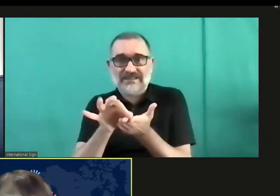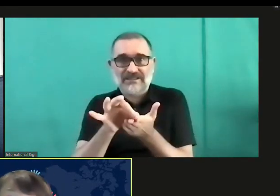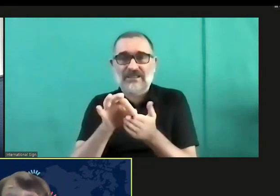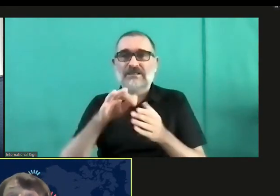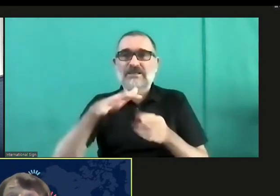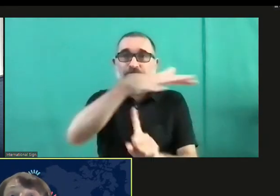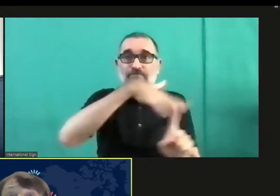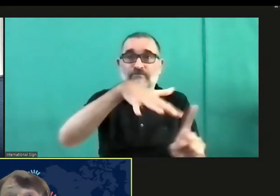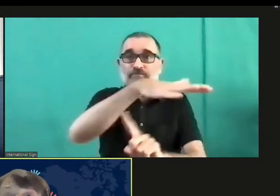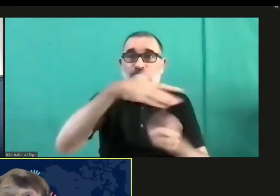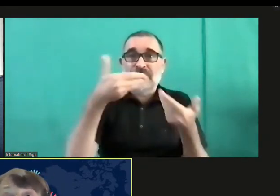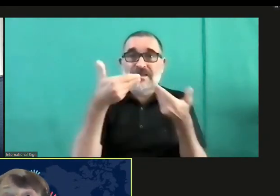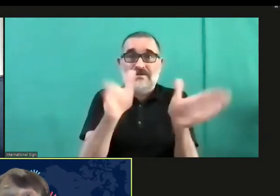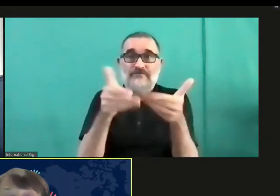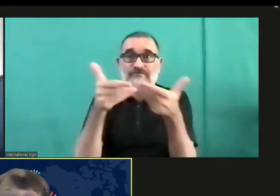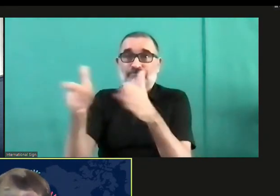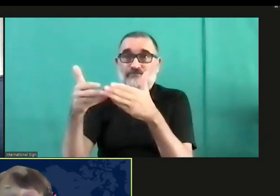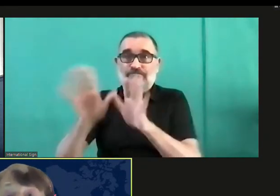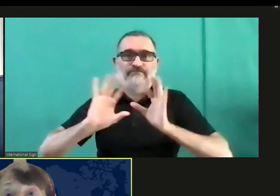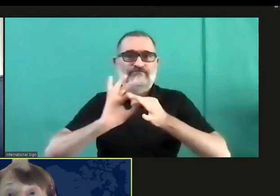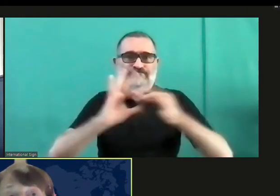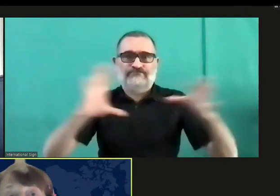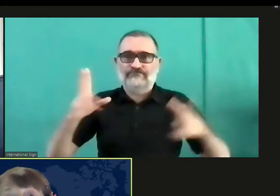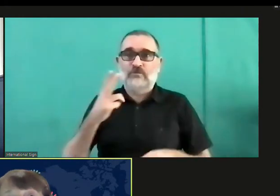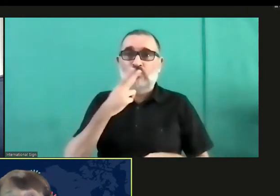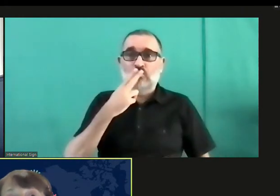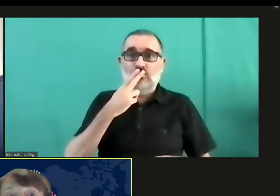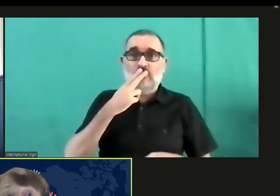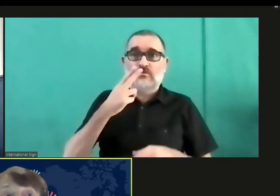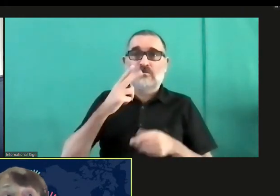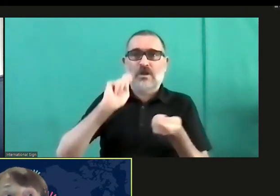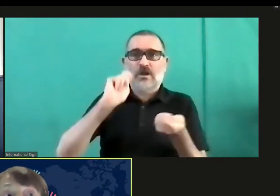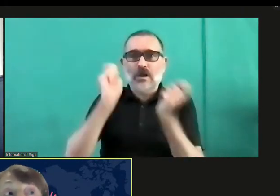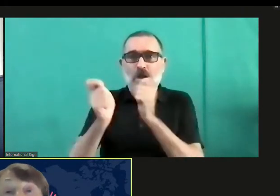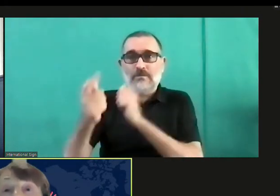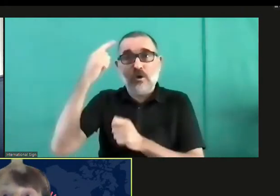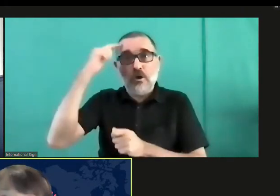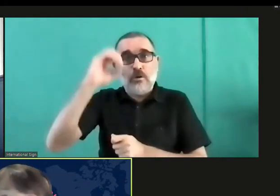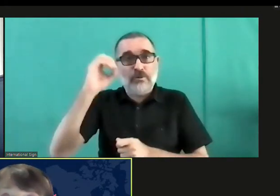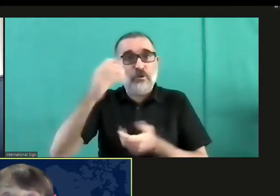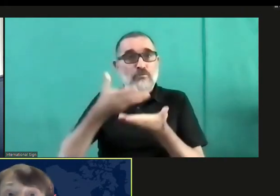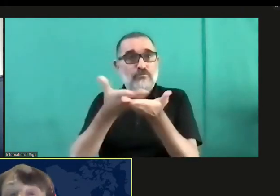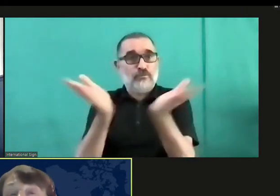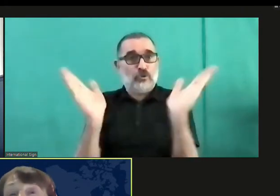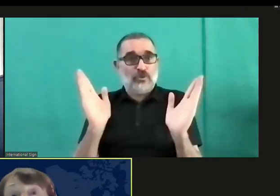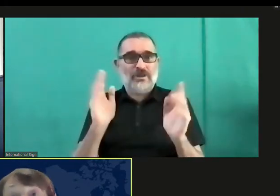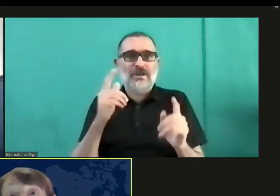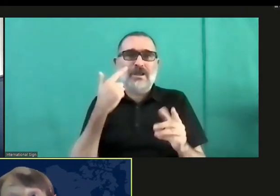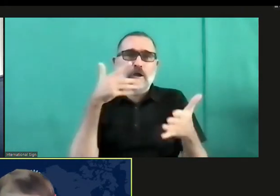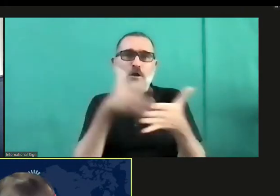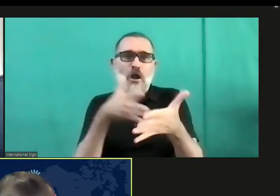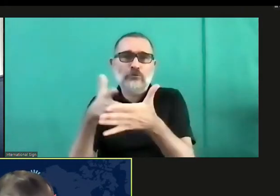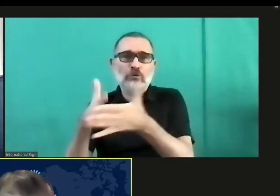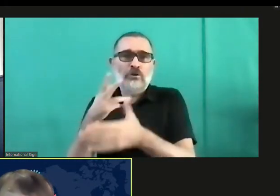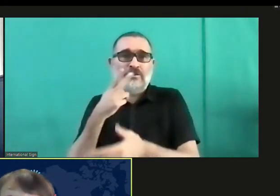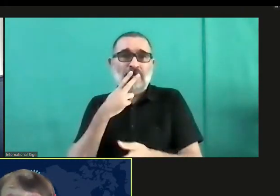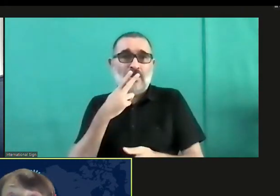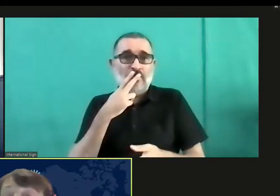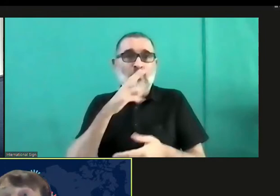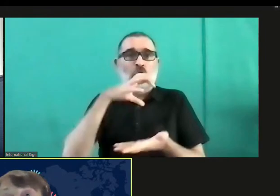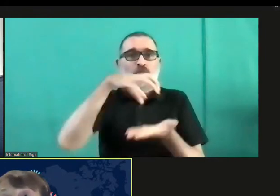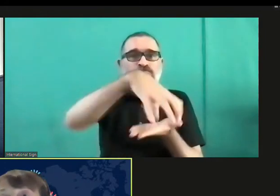puertas porque te cambia la posición del público